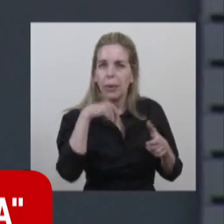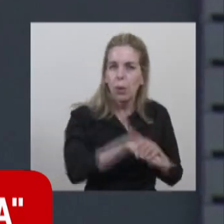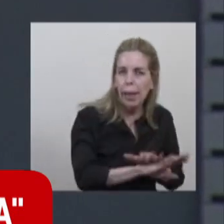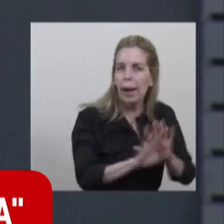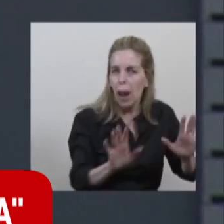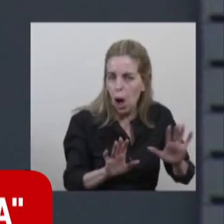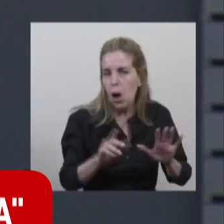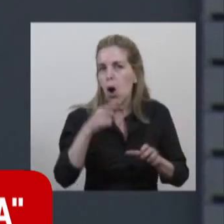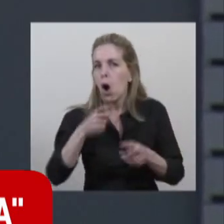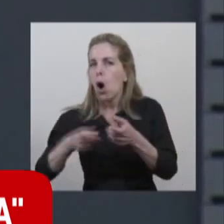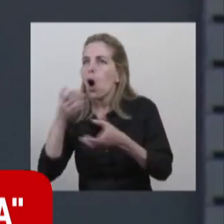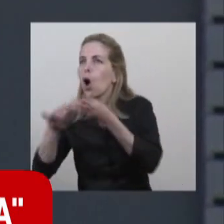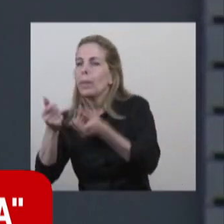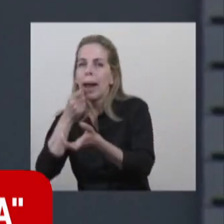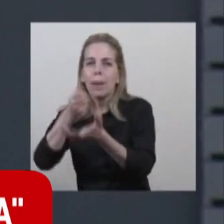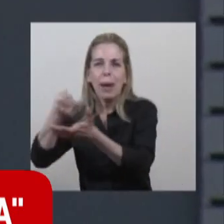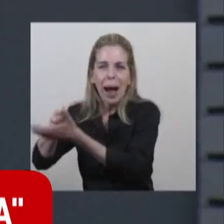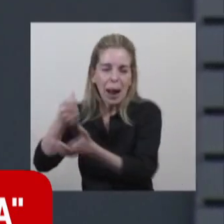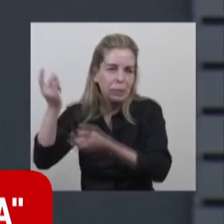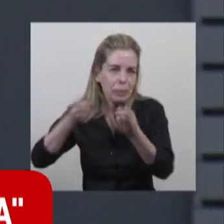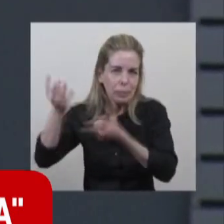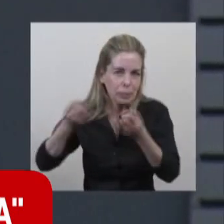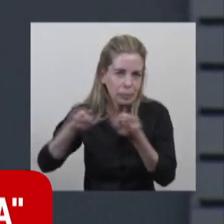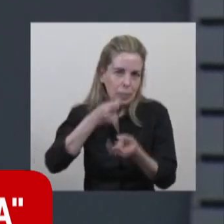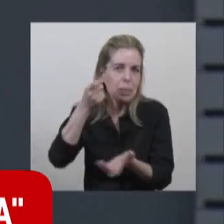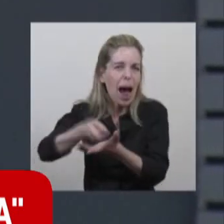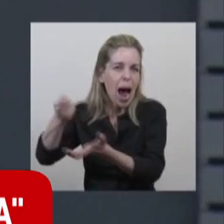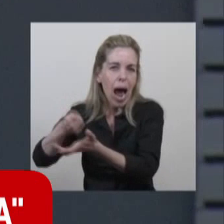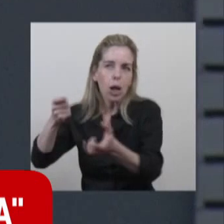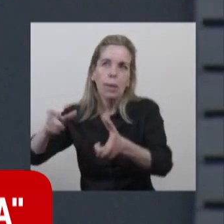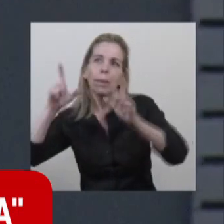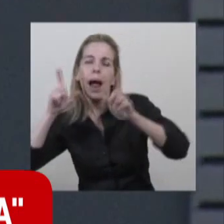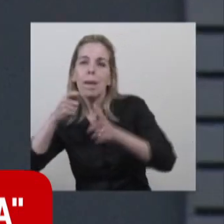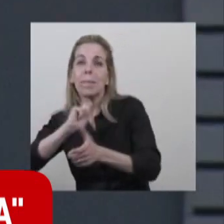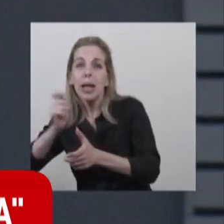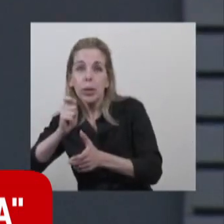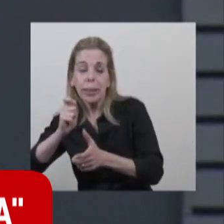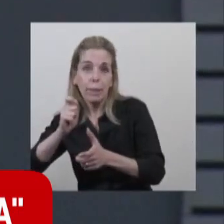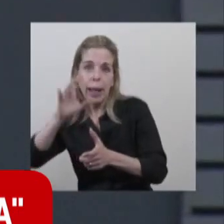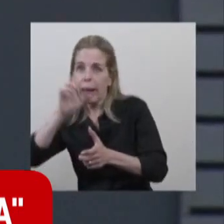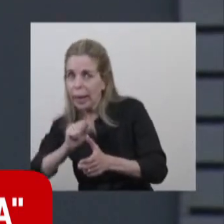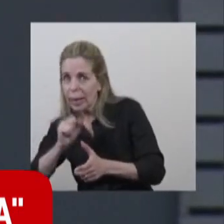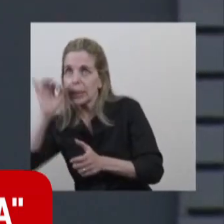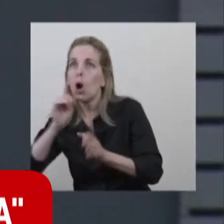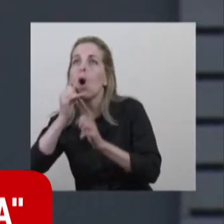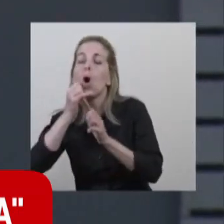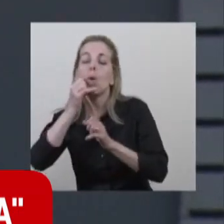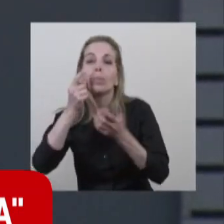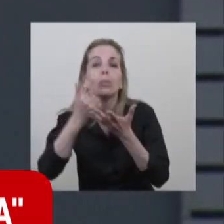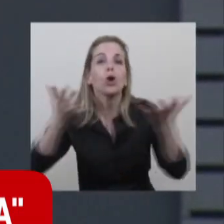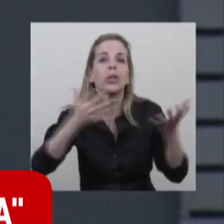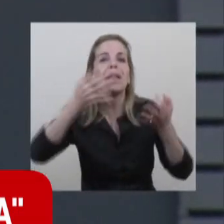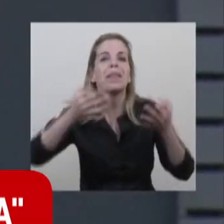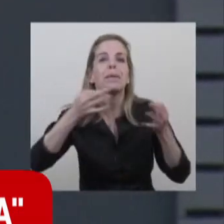varias jurisdicciones que tienen el mismo inconveniente, que de acuerdo al sistema, al CISA, llamado CISA,